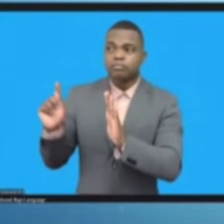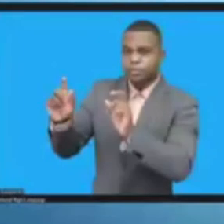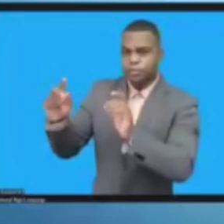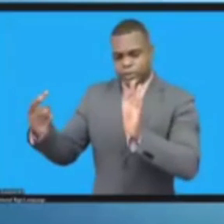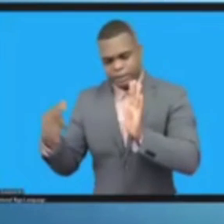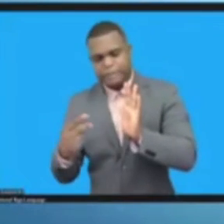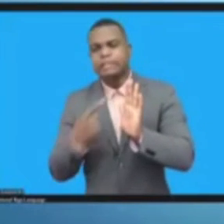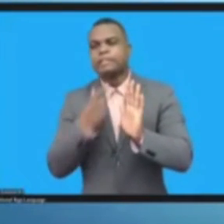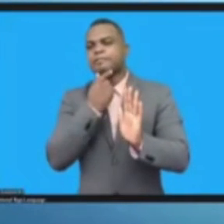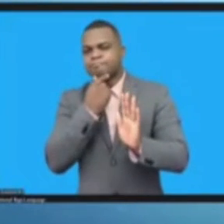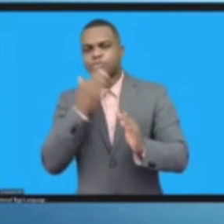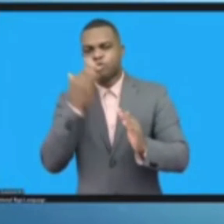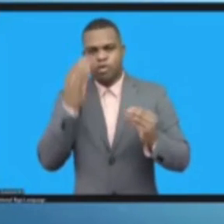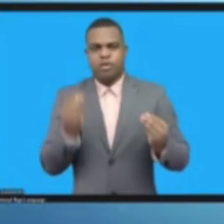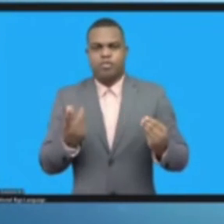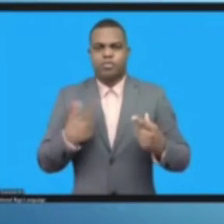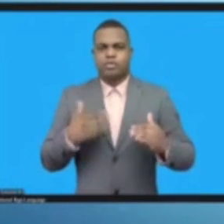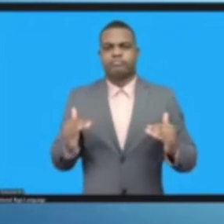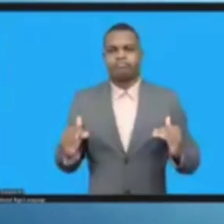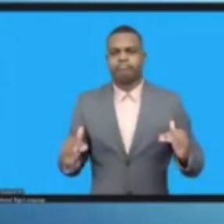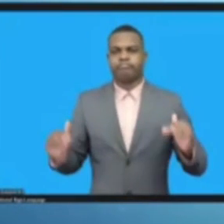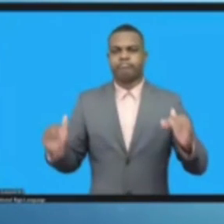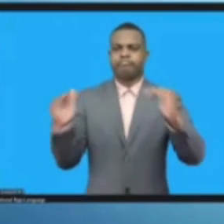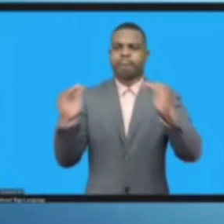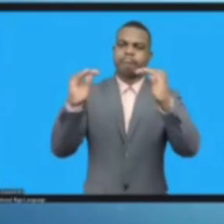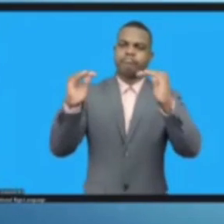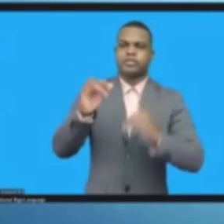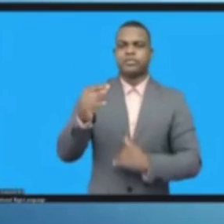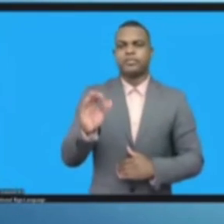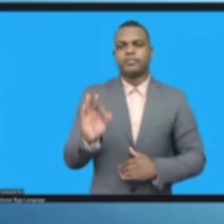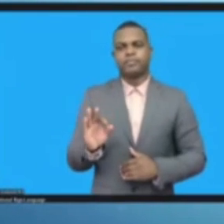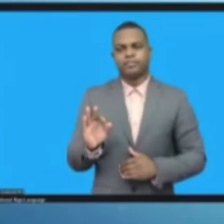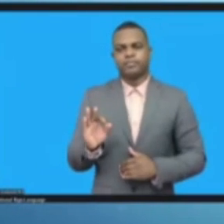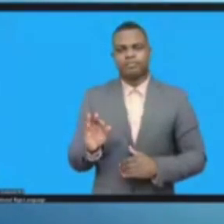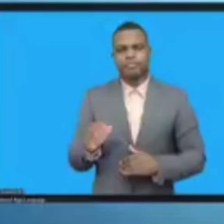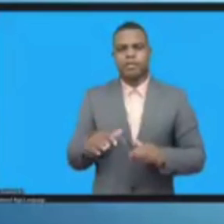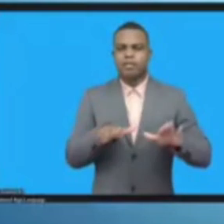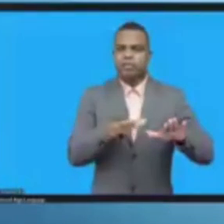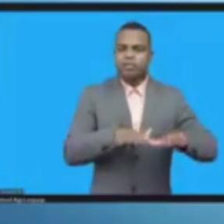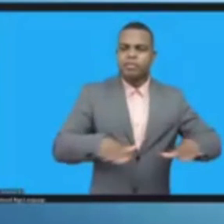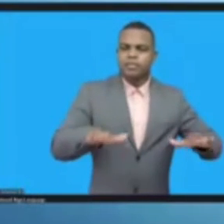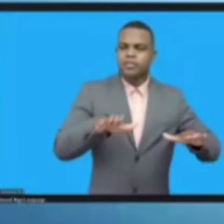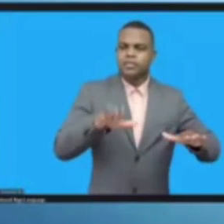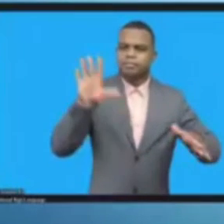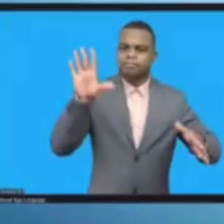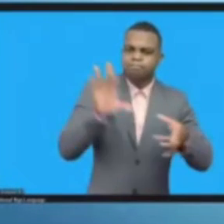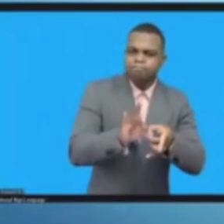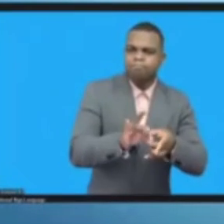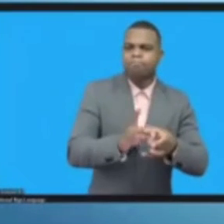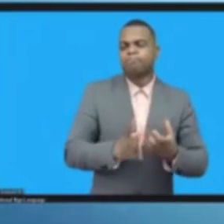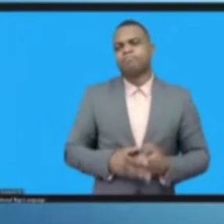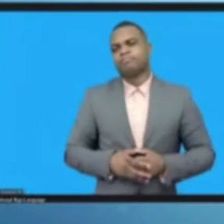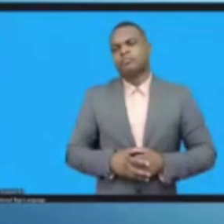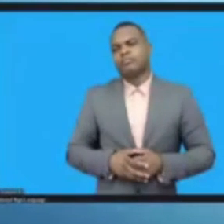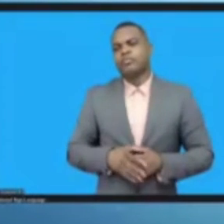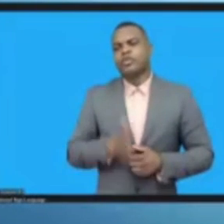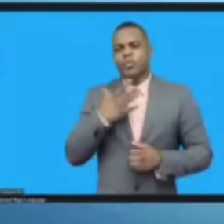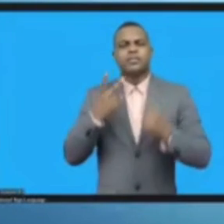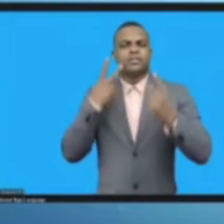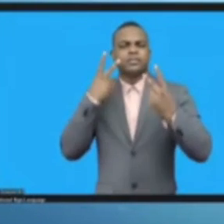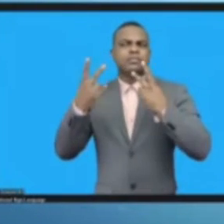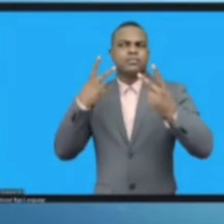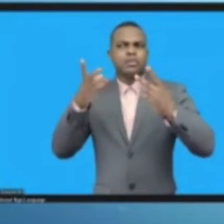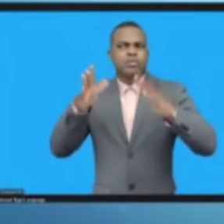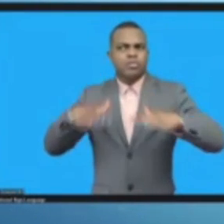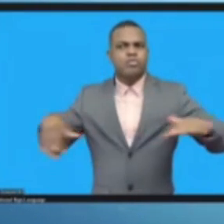aprovechar el igf para tratar todos los temas de los resultados concretos que queremos ver en todos los